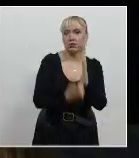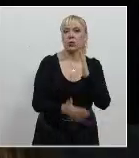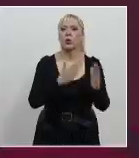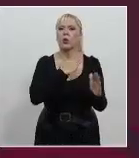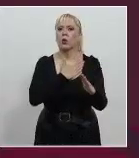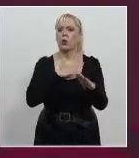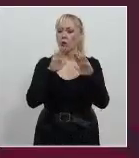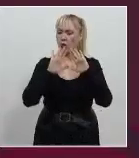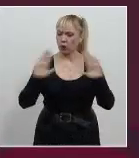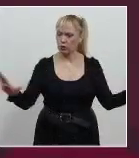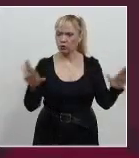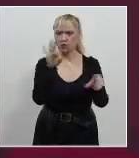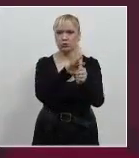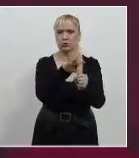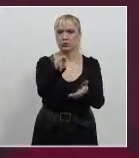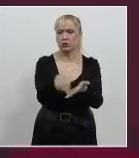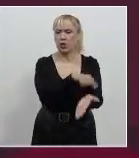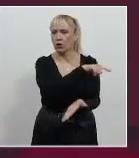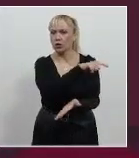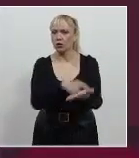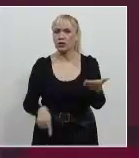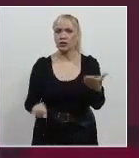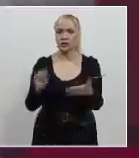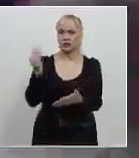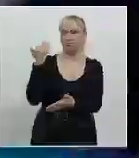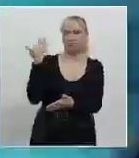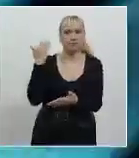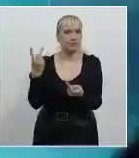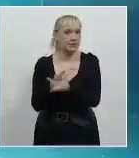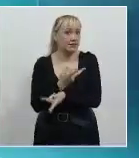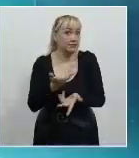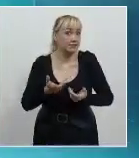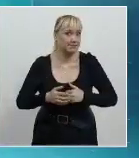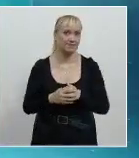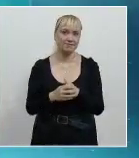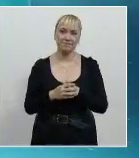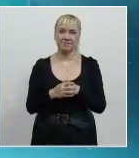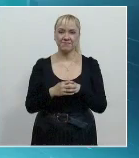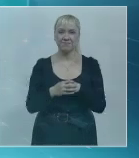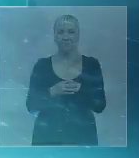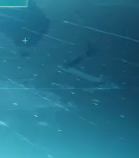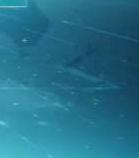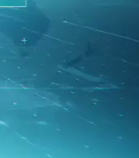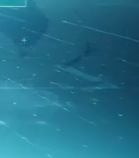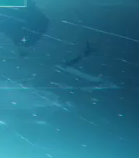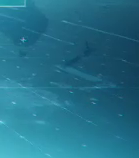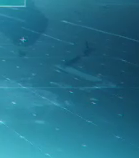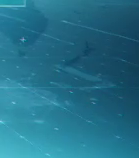equidad y neutralidad en materia electoral.